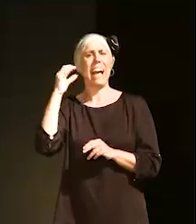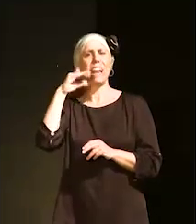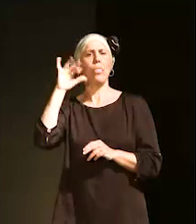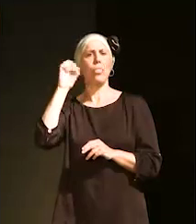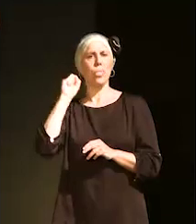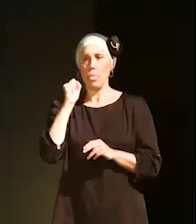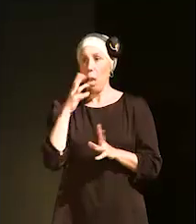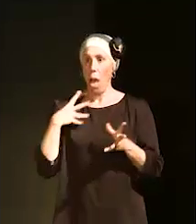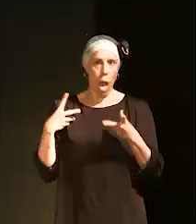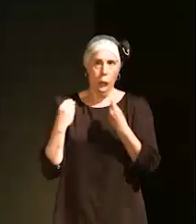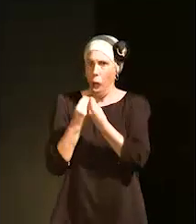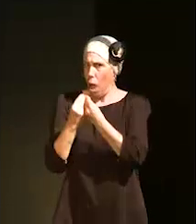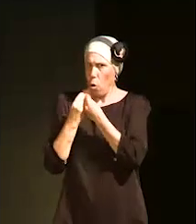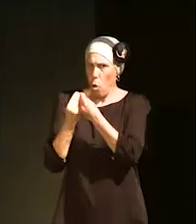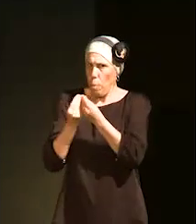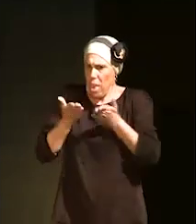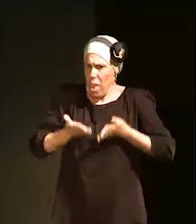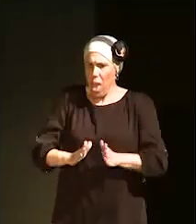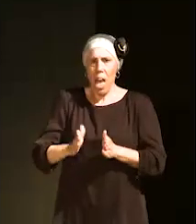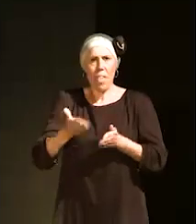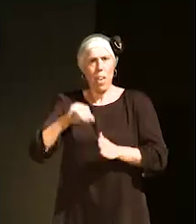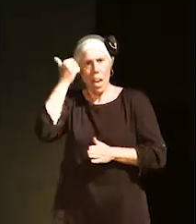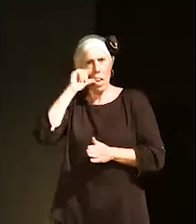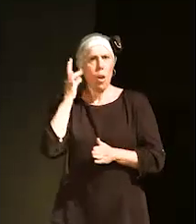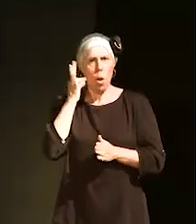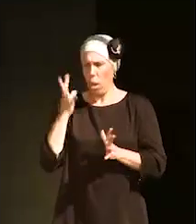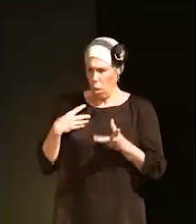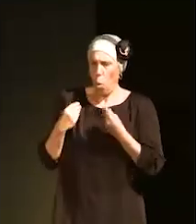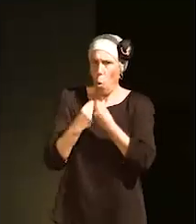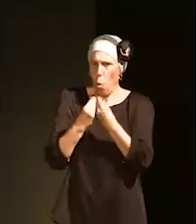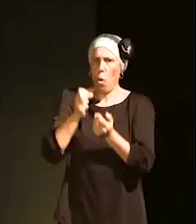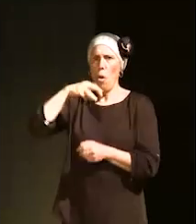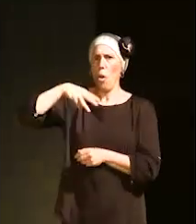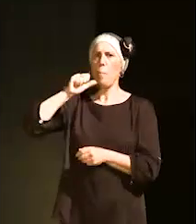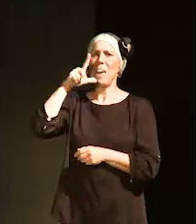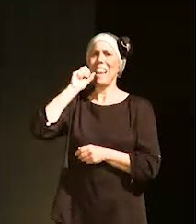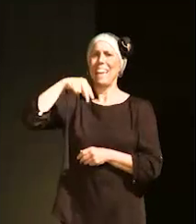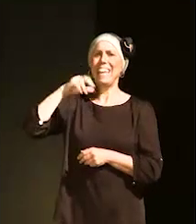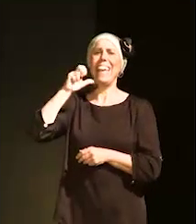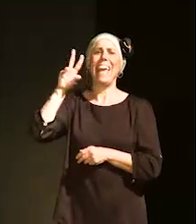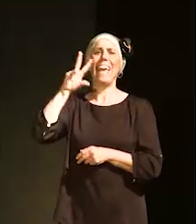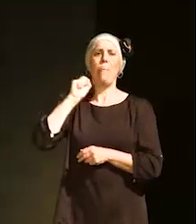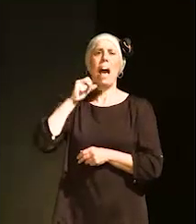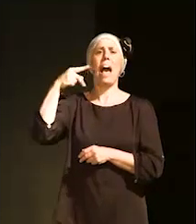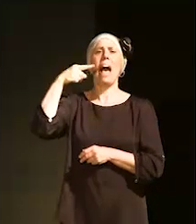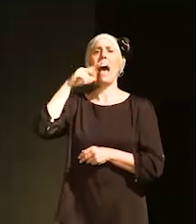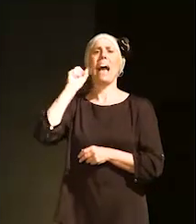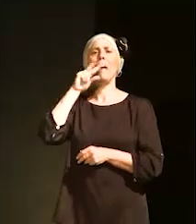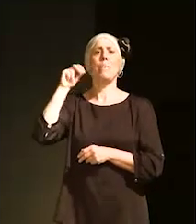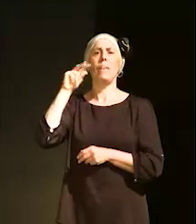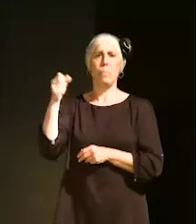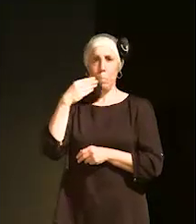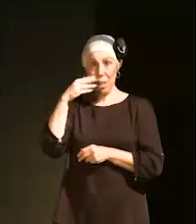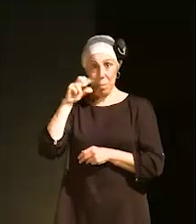siempre todo el tiempo por sus hijas e hijos ellos son melanie y baja vive maría reina